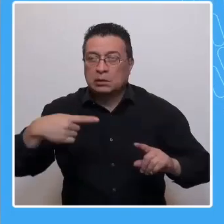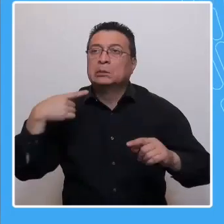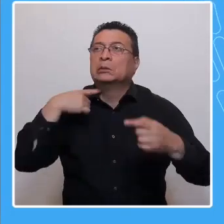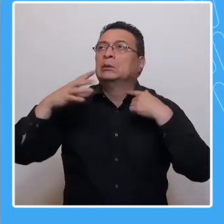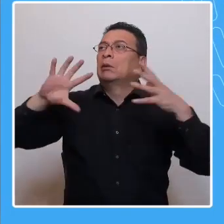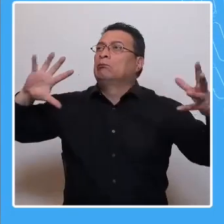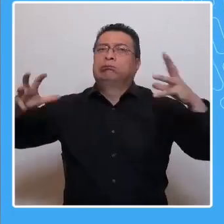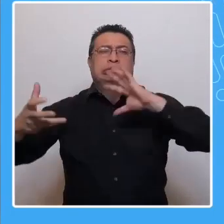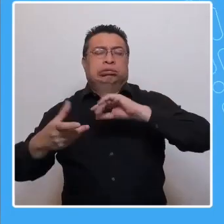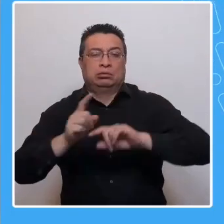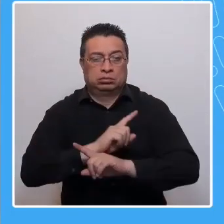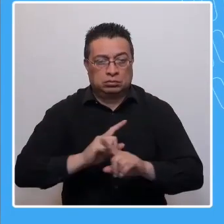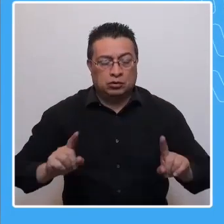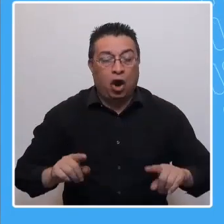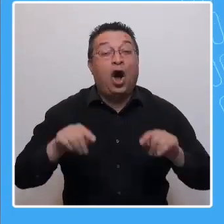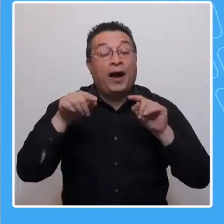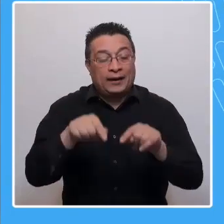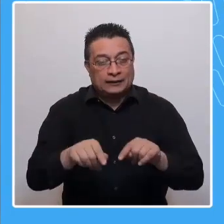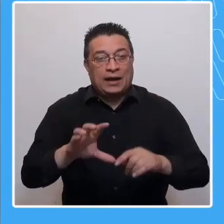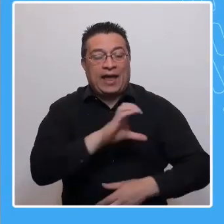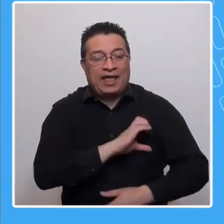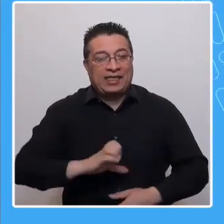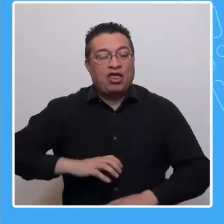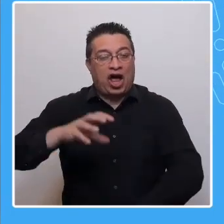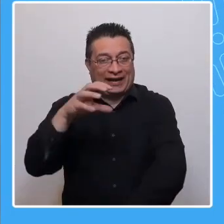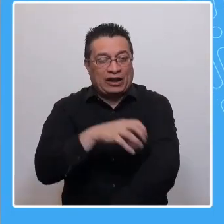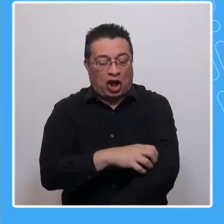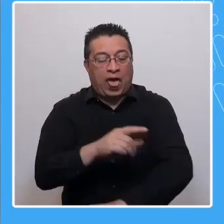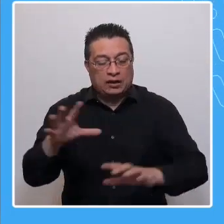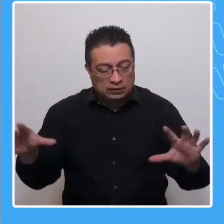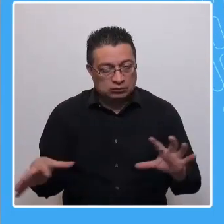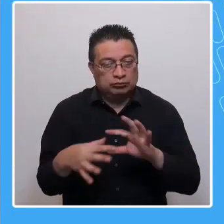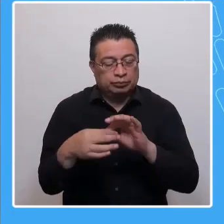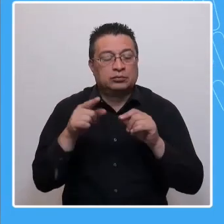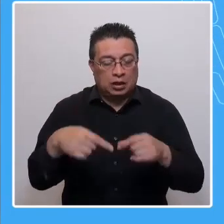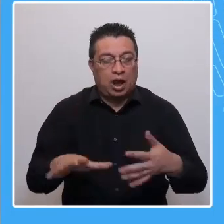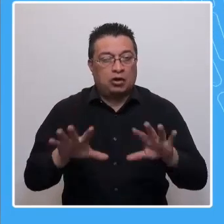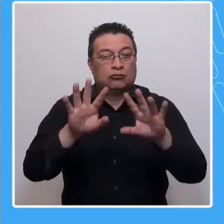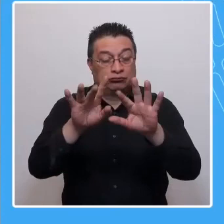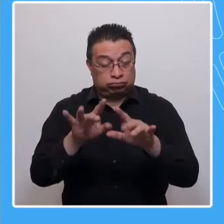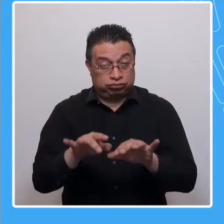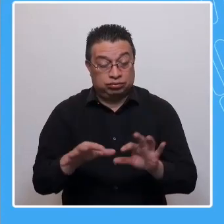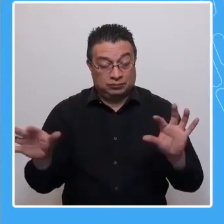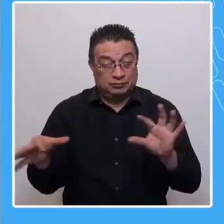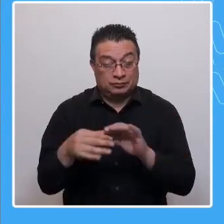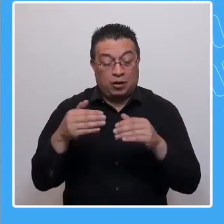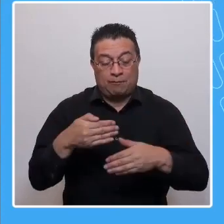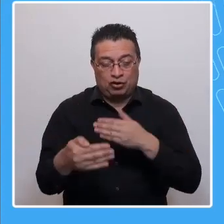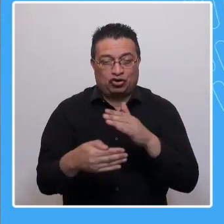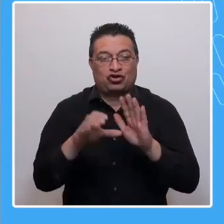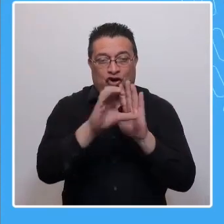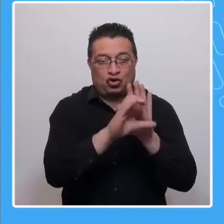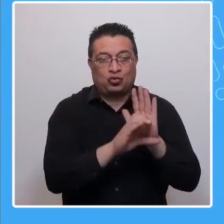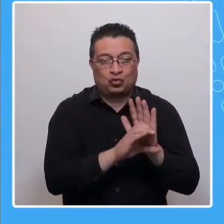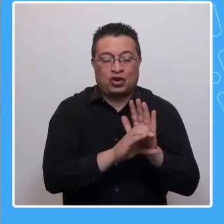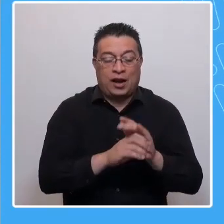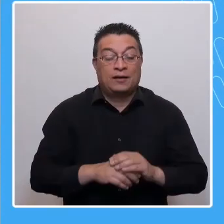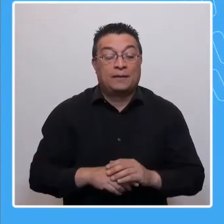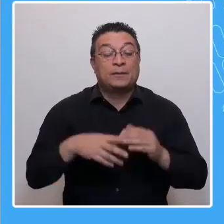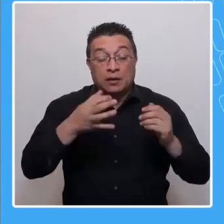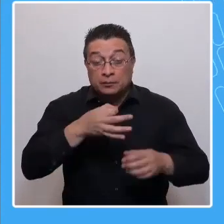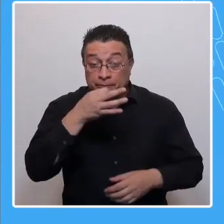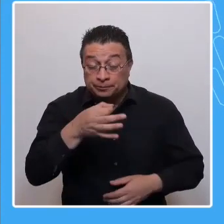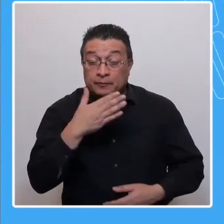Esto va muy de la mano también con un Estado regional como el que hemos estado redactando en este proceso constitucional. Mencionar